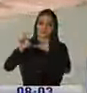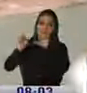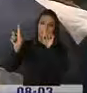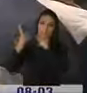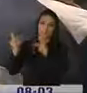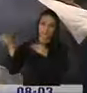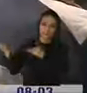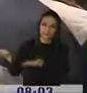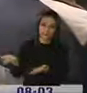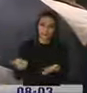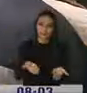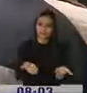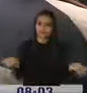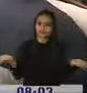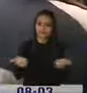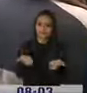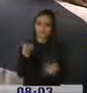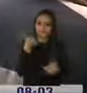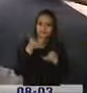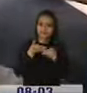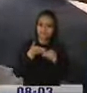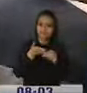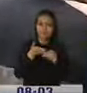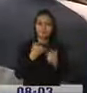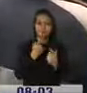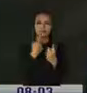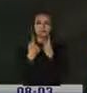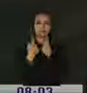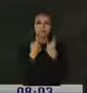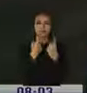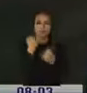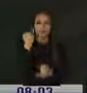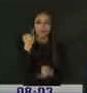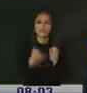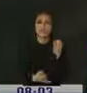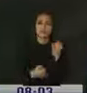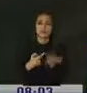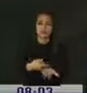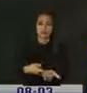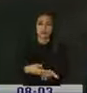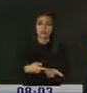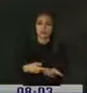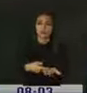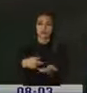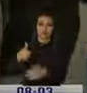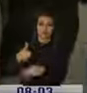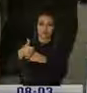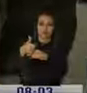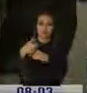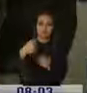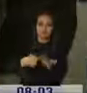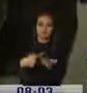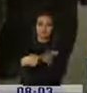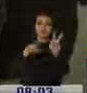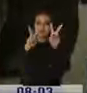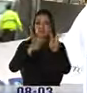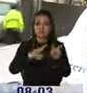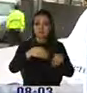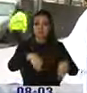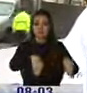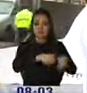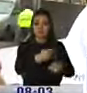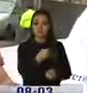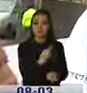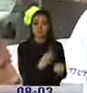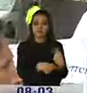obras públicas. El objetivo, tener la que sería la última reunión con las autoridades para así analizar el tema de expropiaciones.